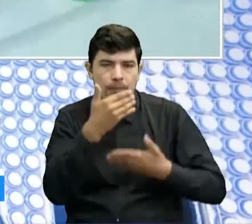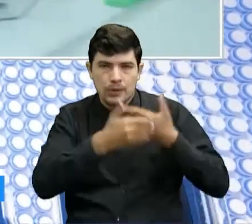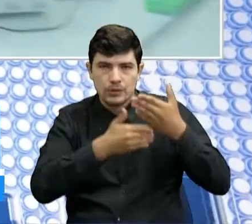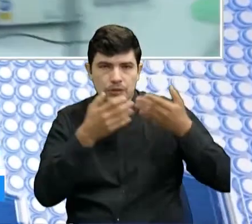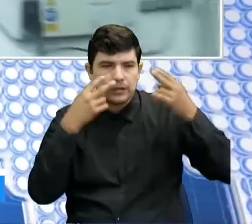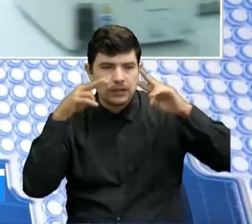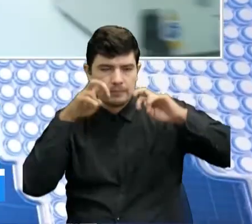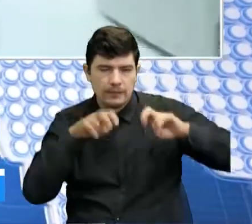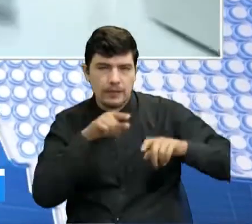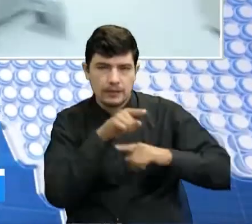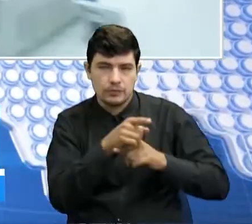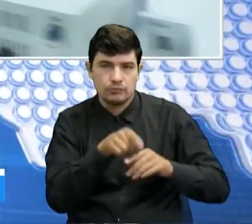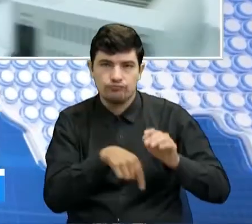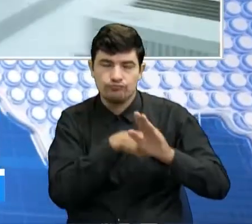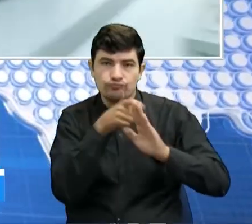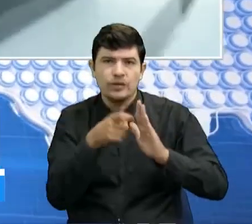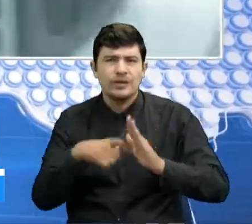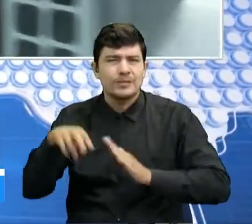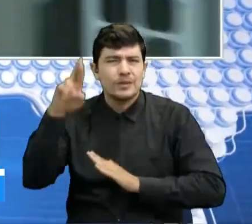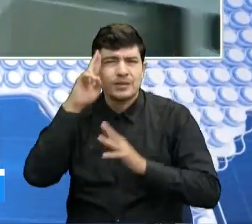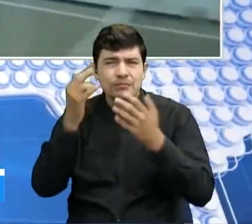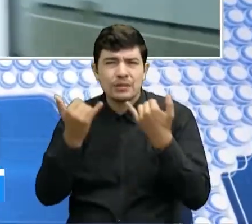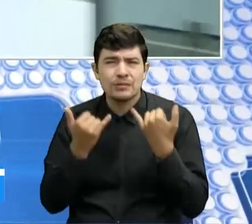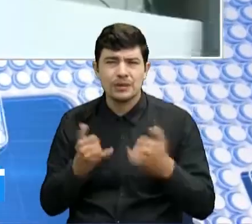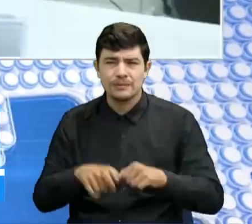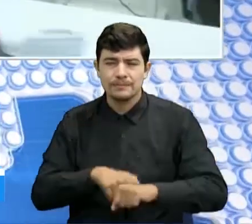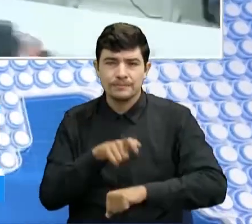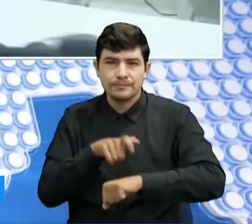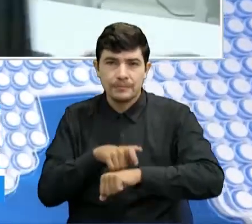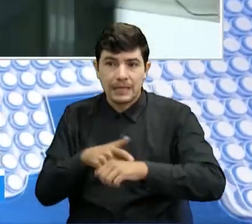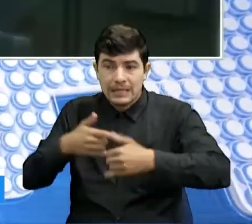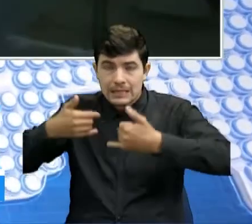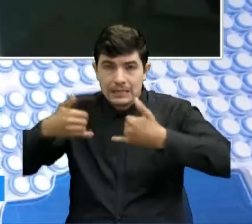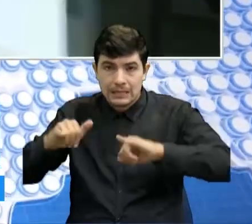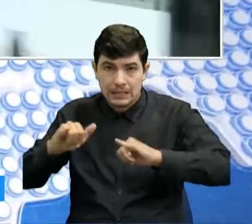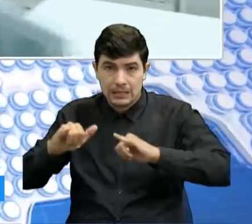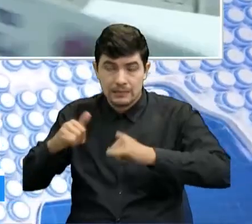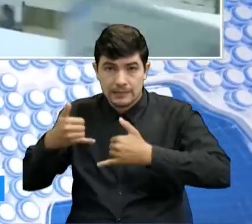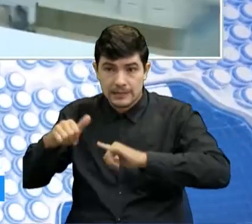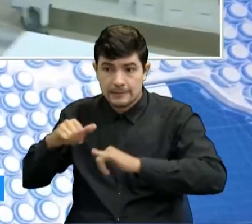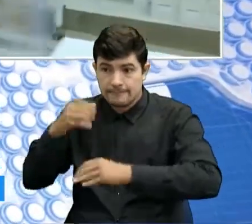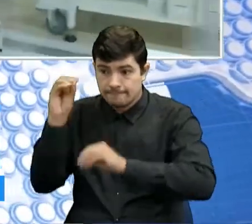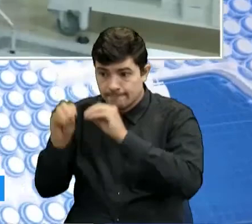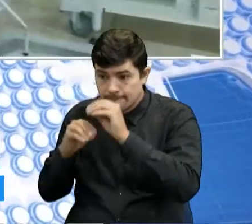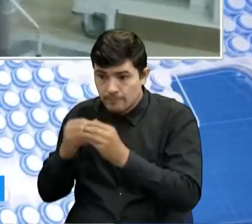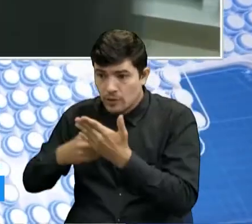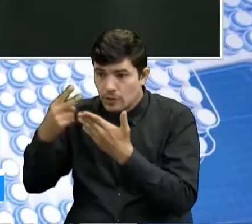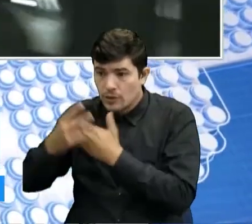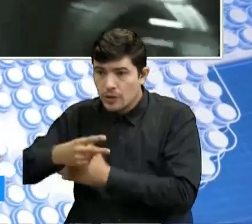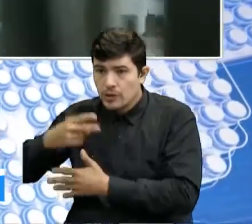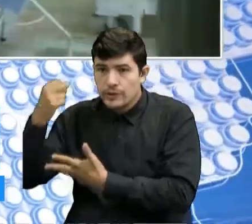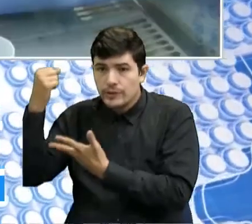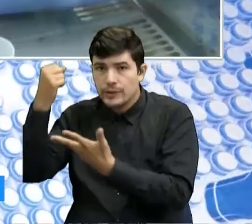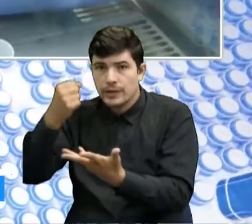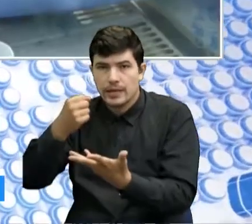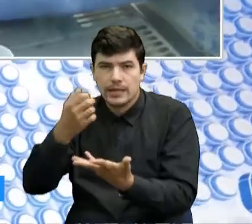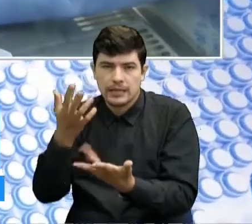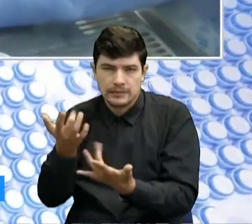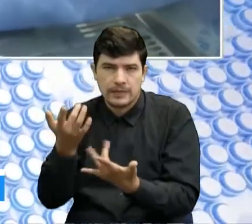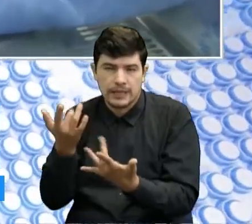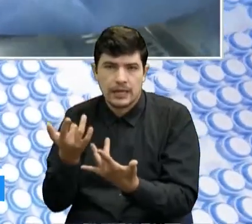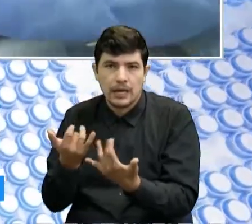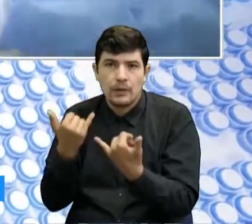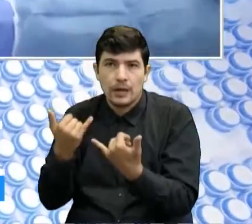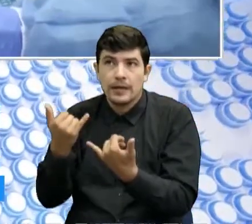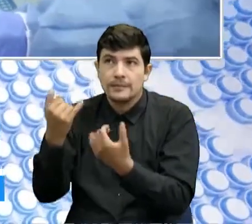plasmaféresis. Entonces, en este momento ya se radicó en el INVIMA y estamos esperando que nos